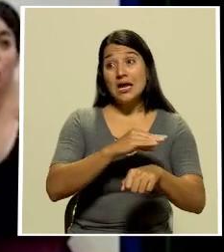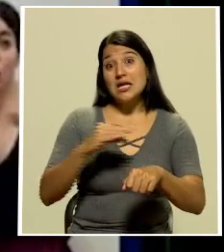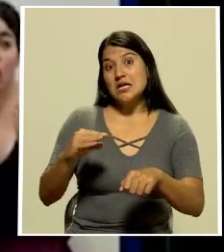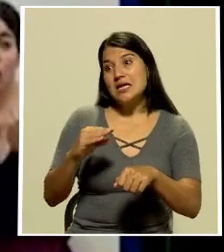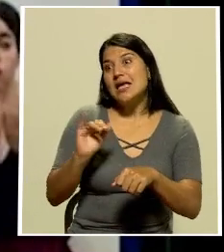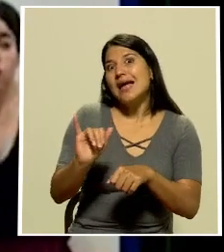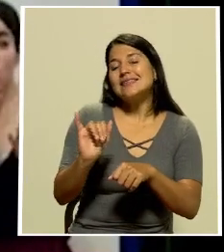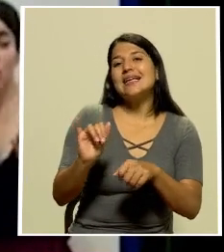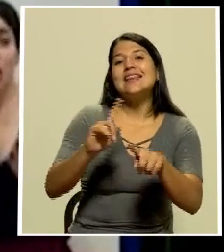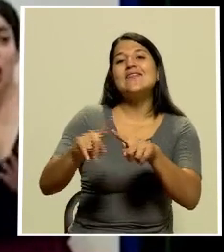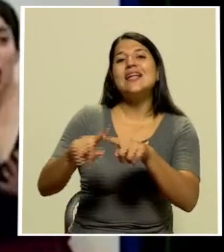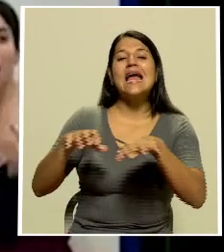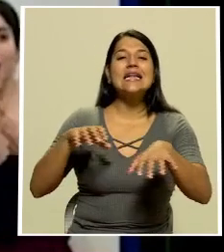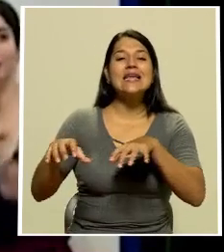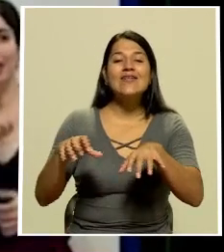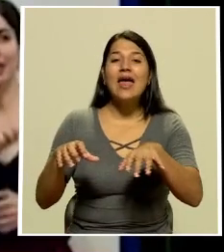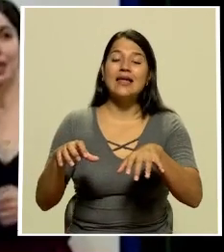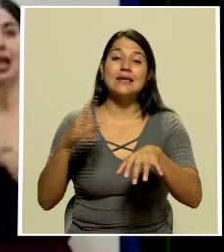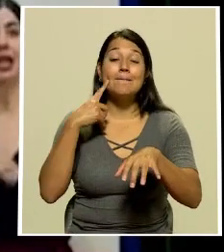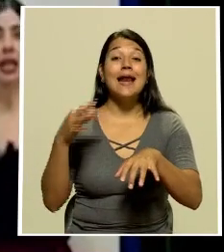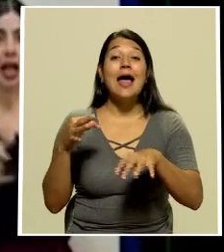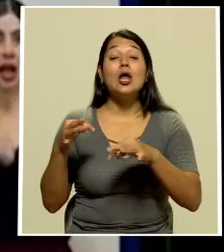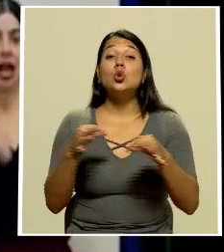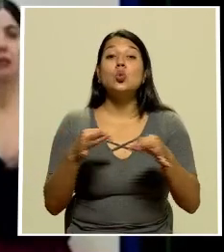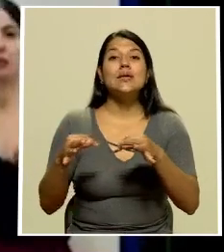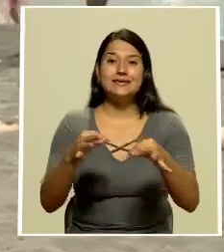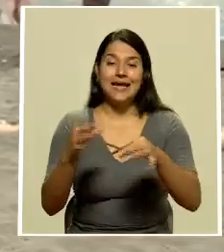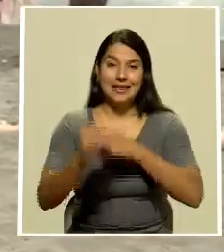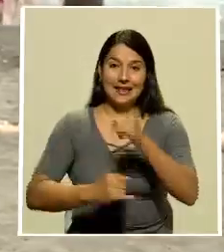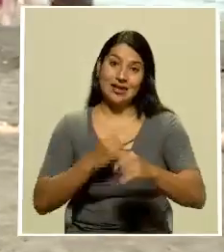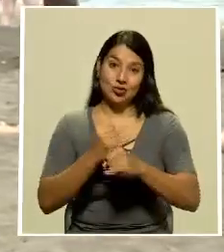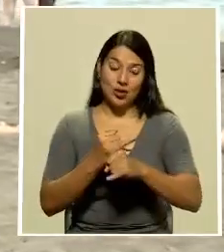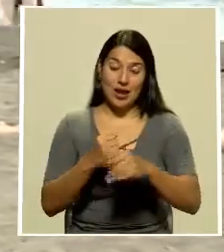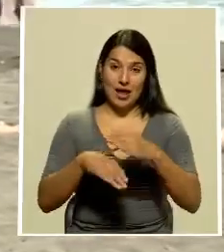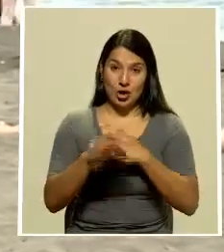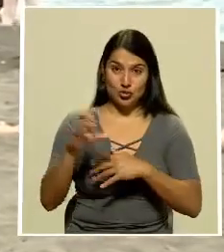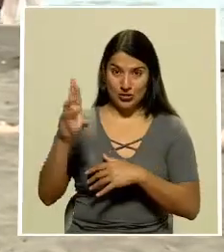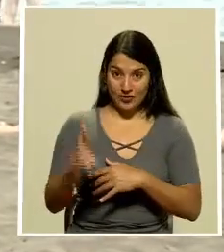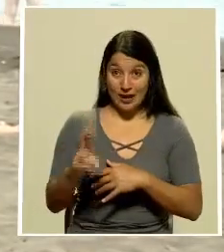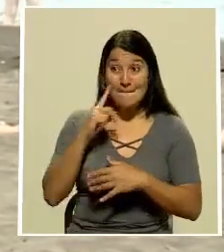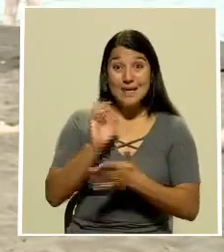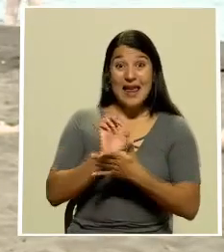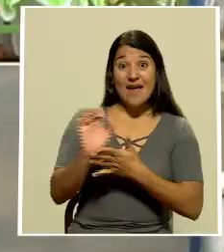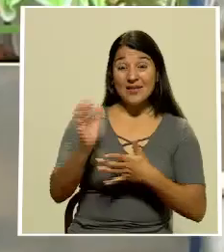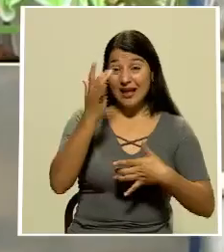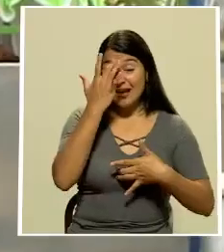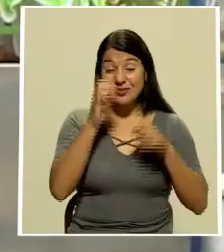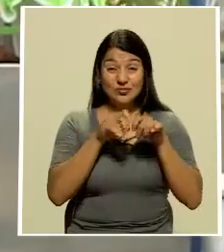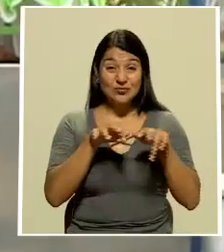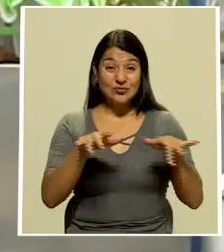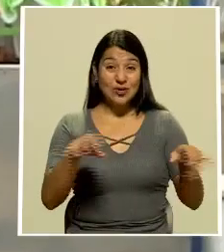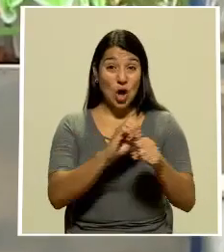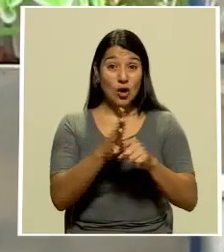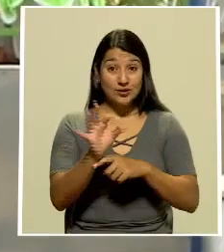turística tan variada de Costa Rica para el turismo internacional. Para evitar un contagio masivo de la COVID-19,